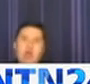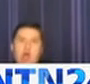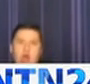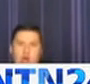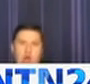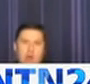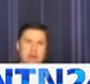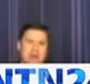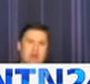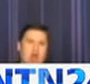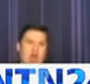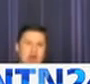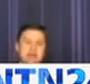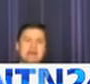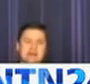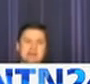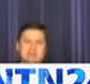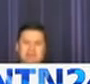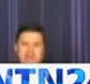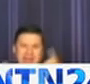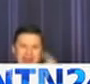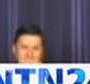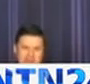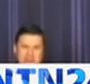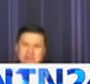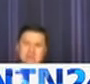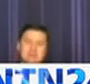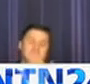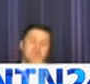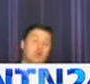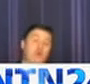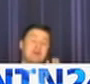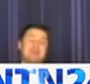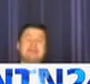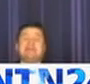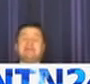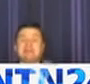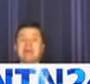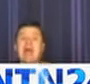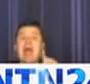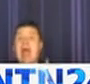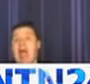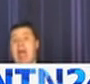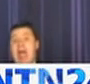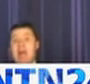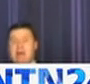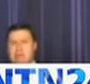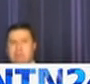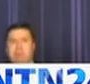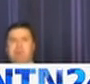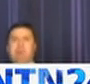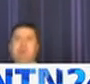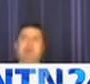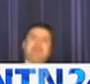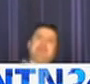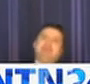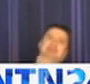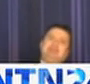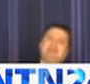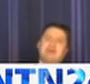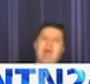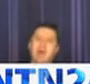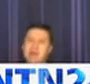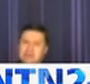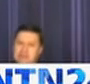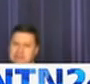por esos electrodomésticos y eso generó un número importante en algunos de esos establecimientos en algunas